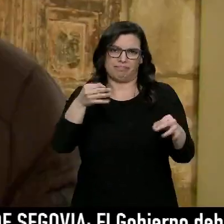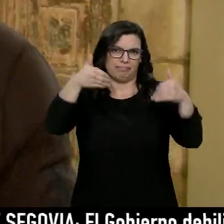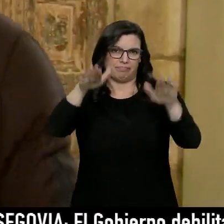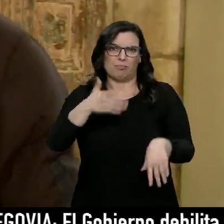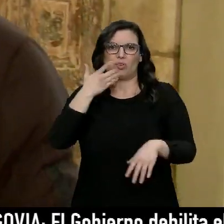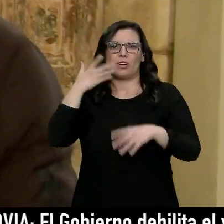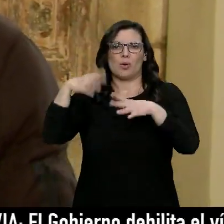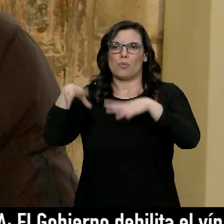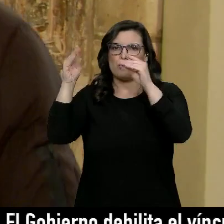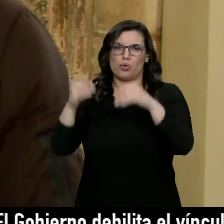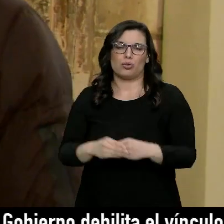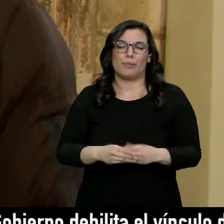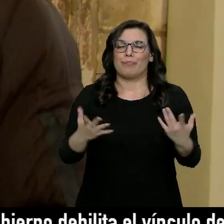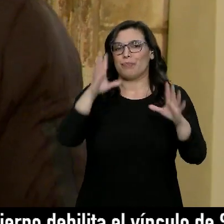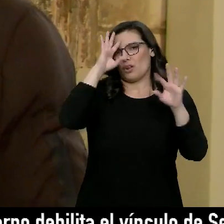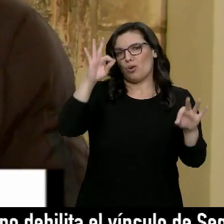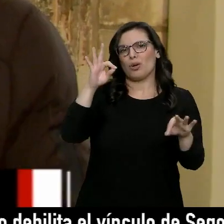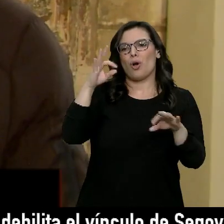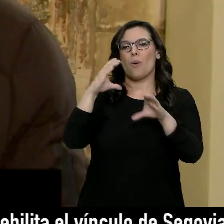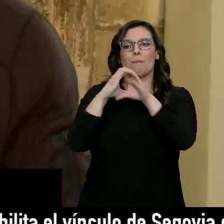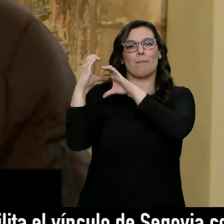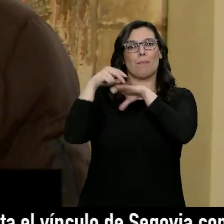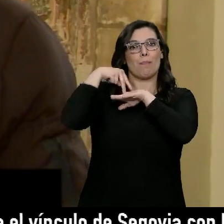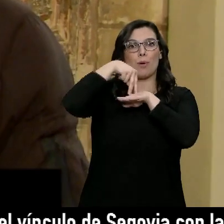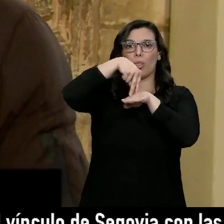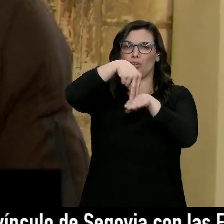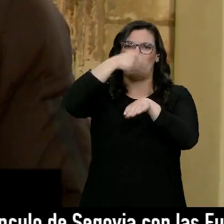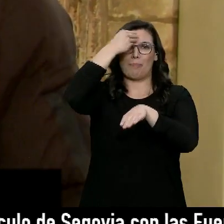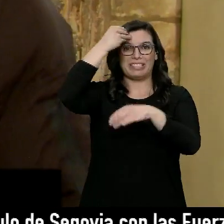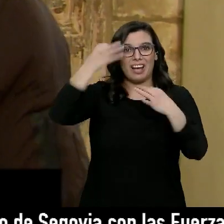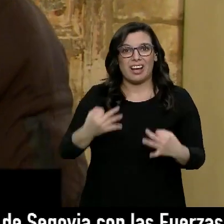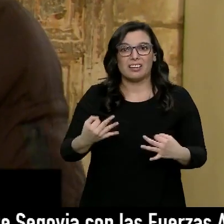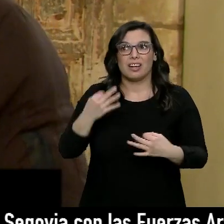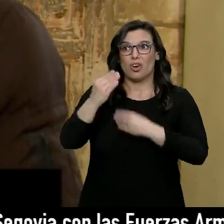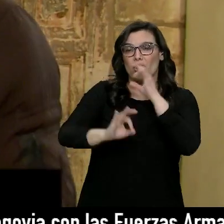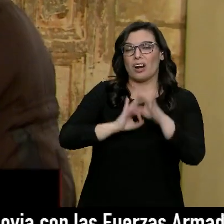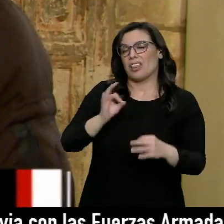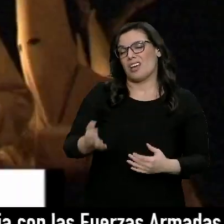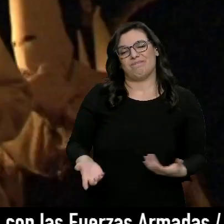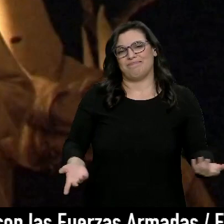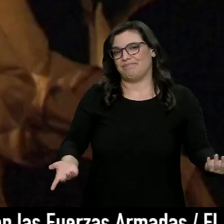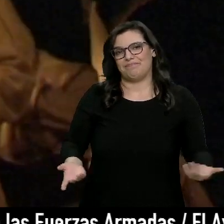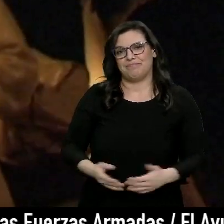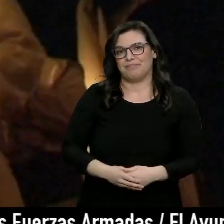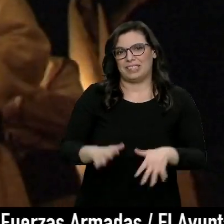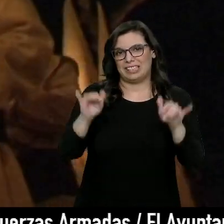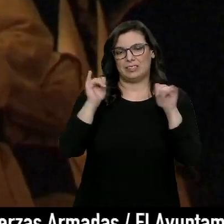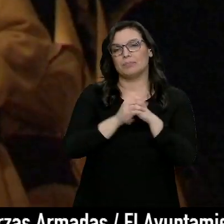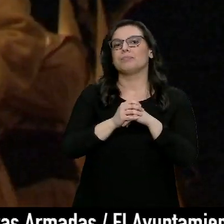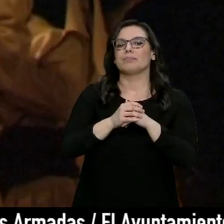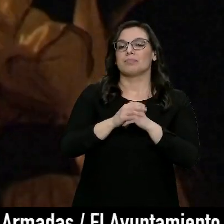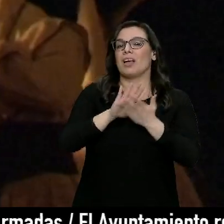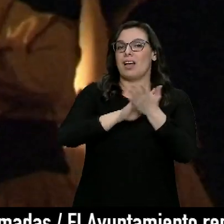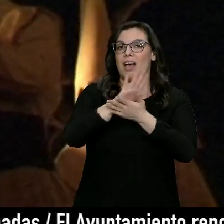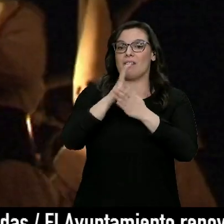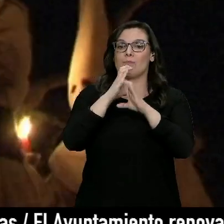Burgos. Evidentemente las procesiones en ningún momento nos hemos planteado ese tipo de actos. Ya se habla de procesiones